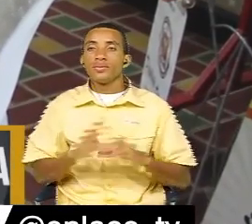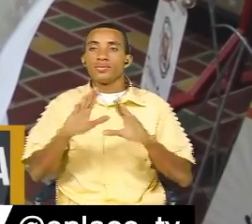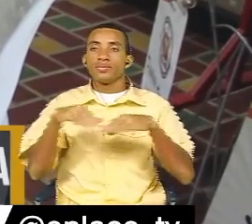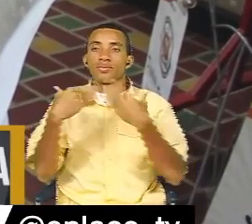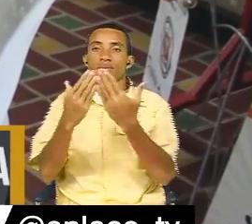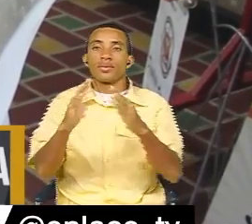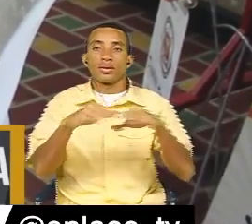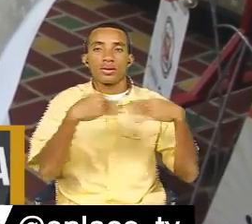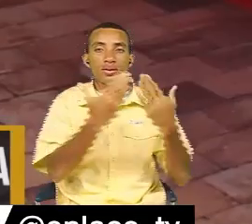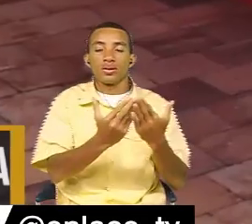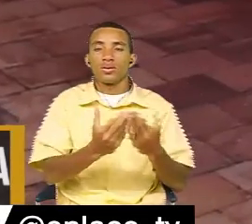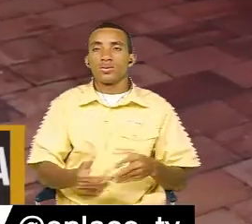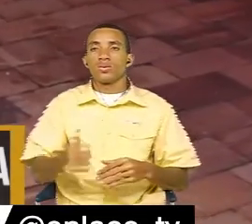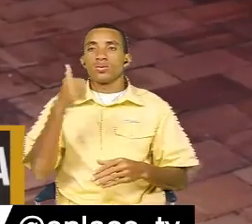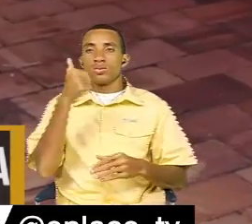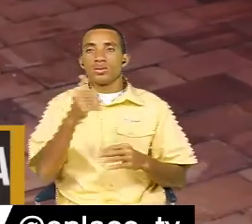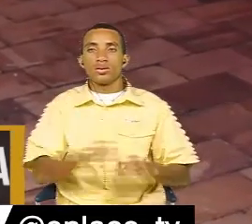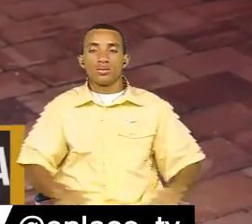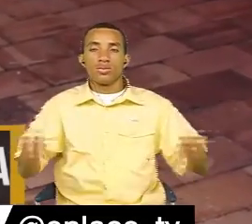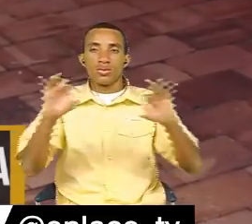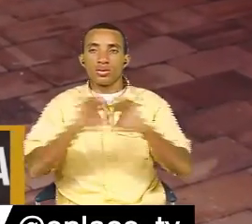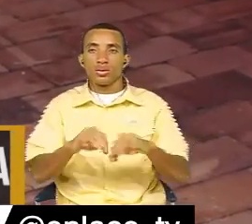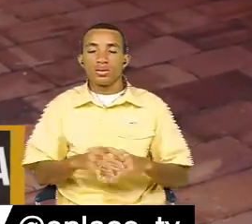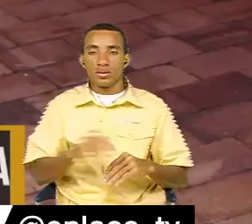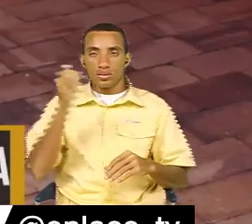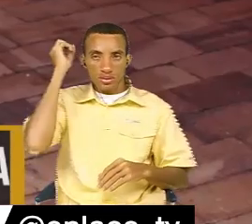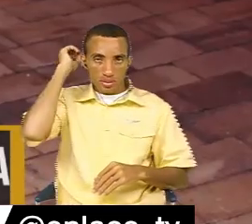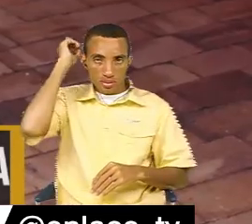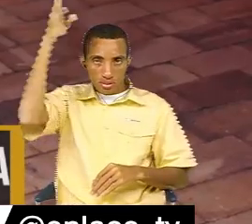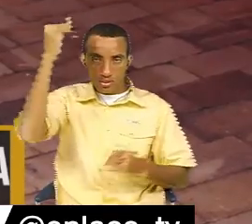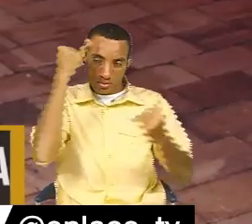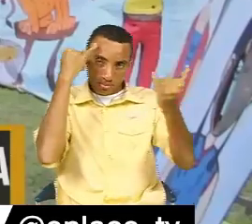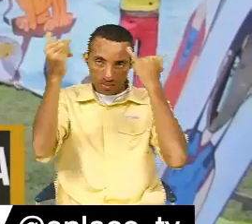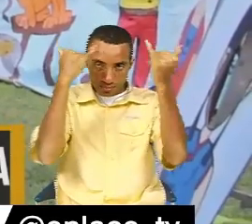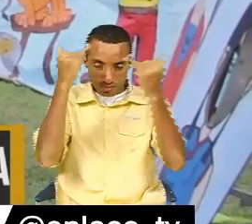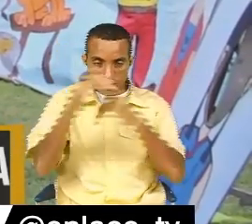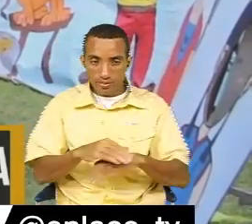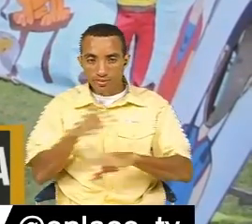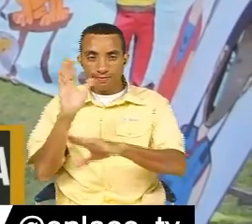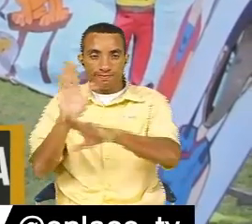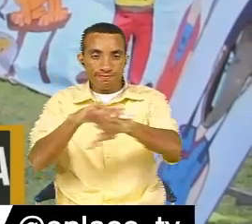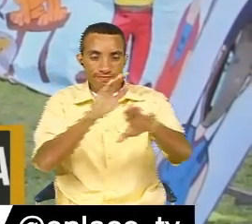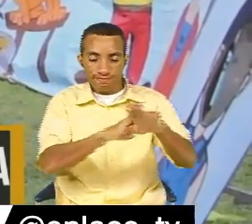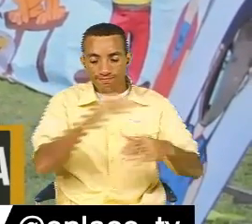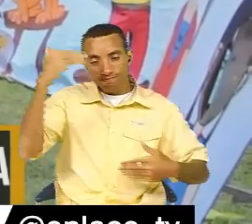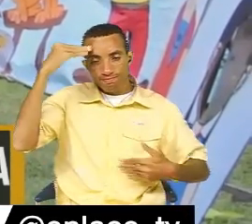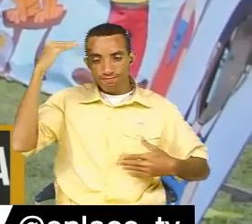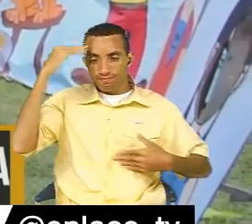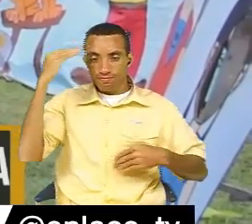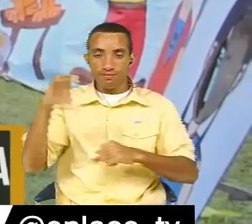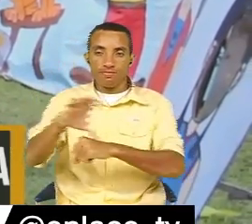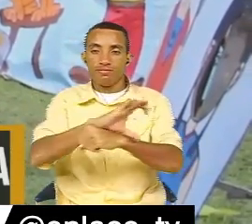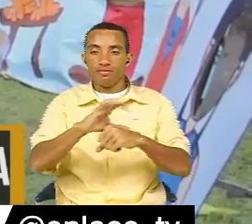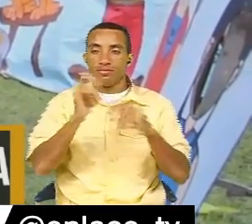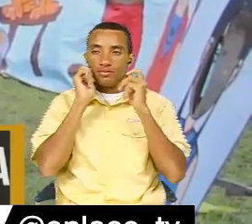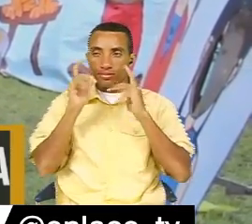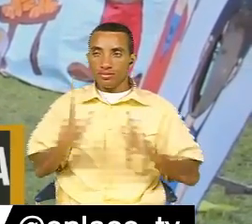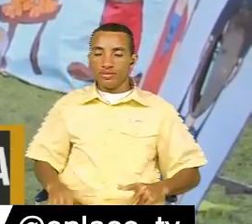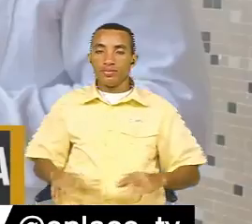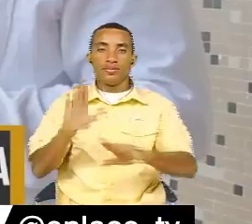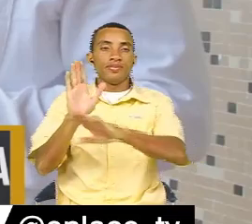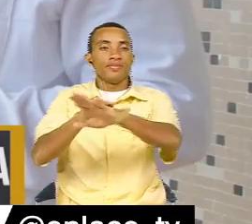unas labores supremamente importantes de creatividad, de conciencia ciudadana, y eso hay que destacar a los colegios,